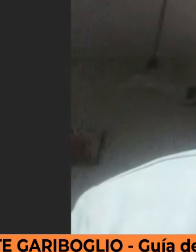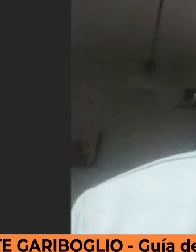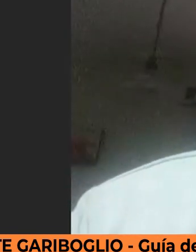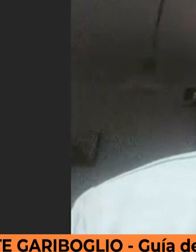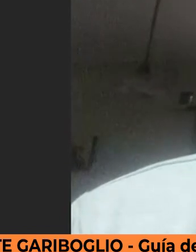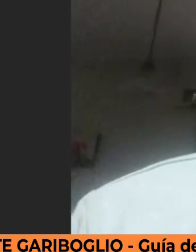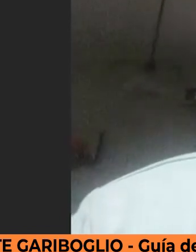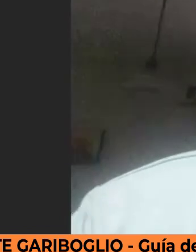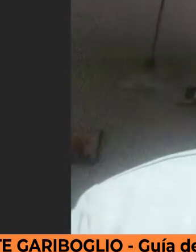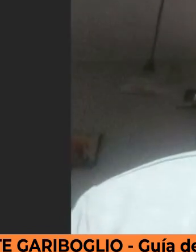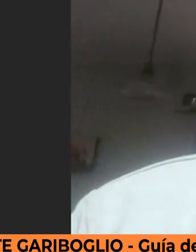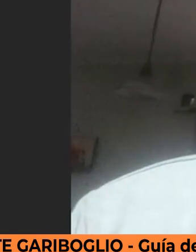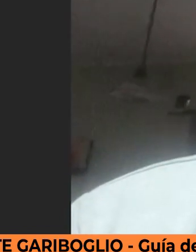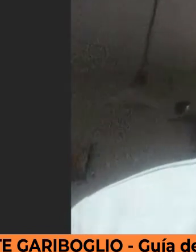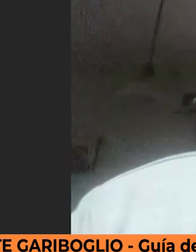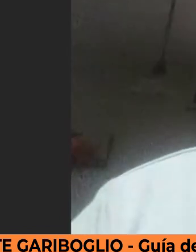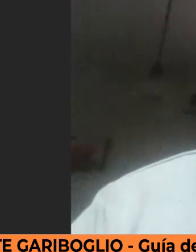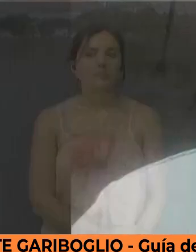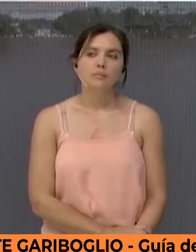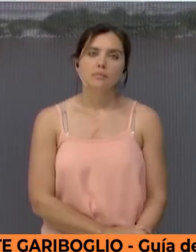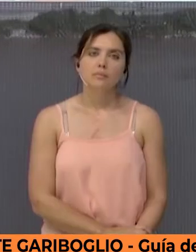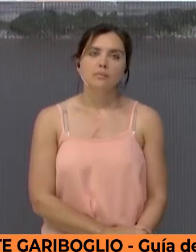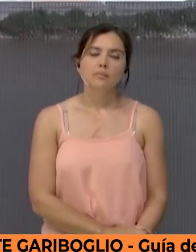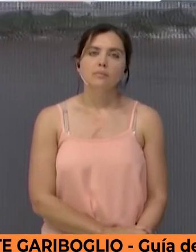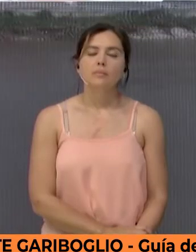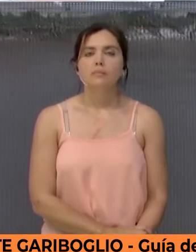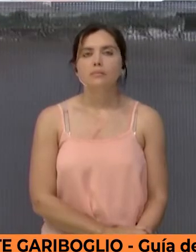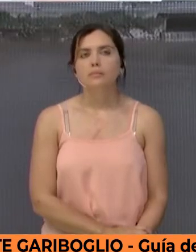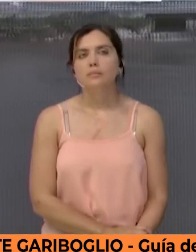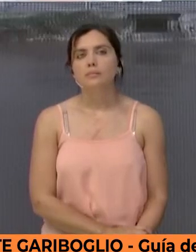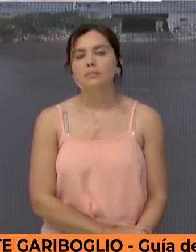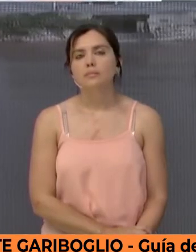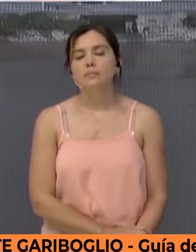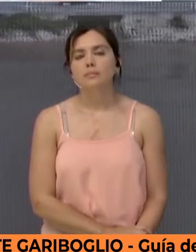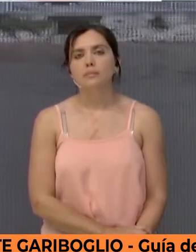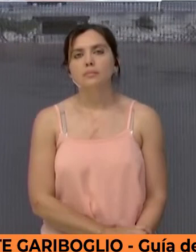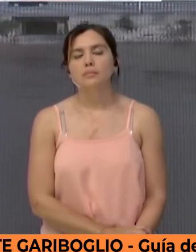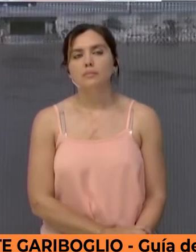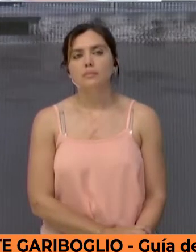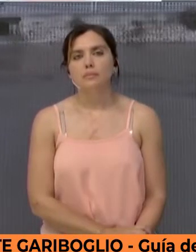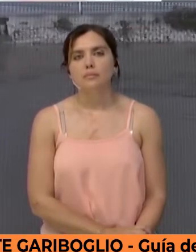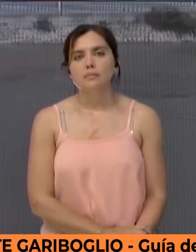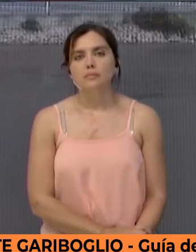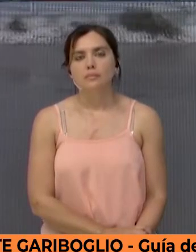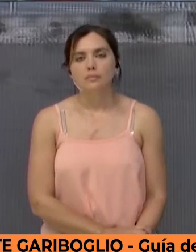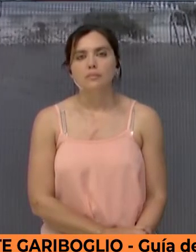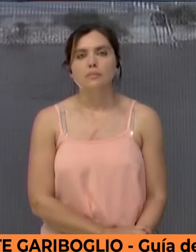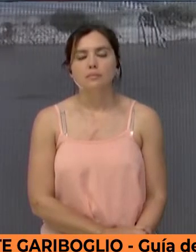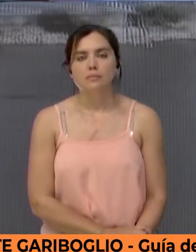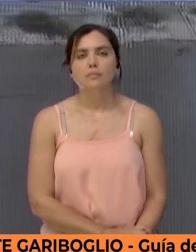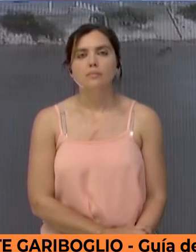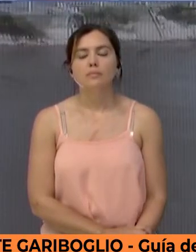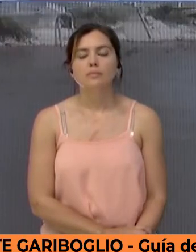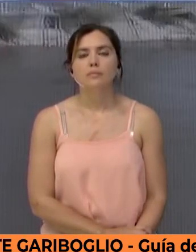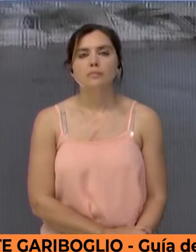el Museo del sitio del lugar. La verdad que bueno, esto nos da nuevamente la tranquilidad. Este año hemos tenido muchos logros por parte de lo